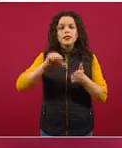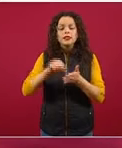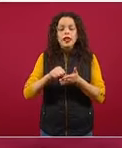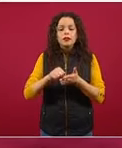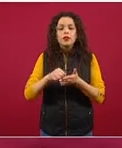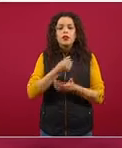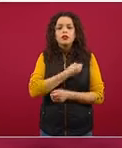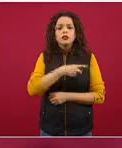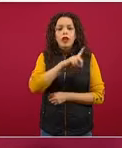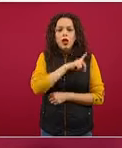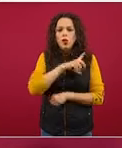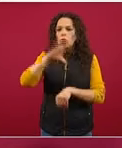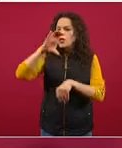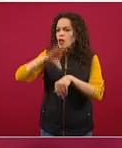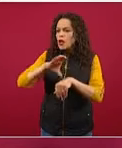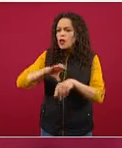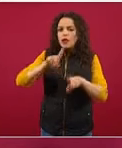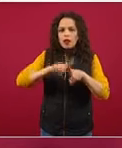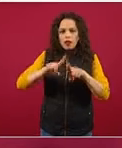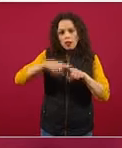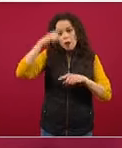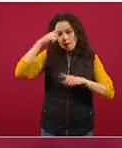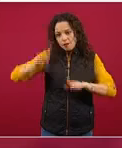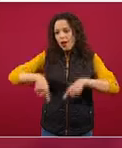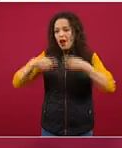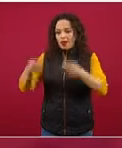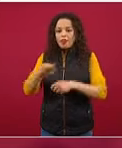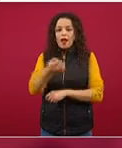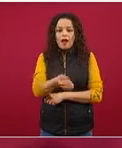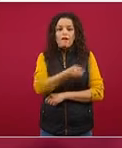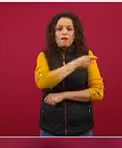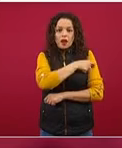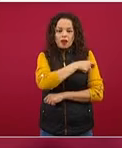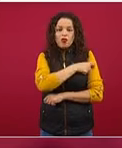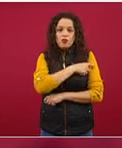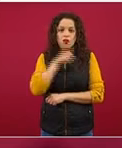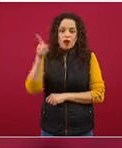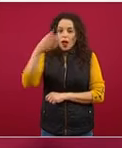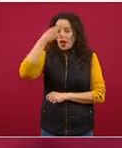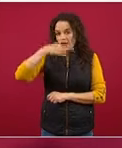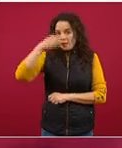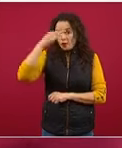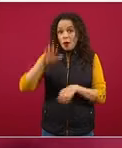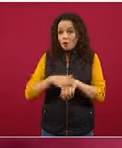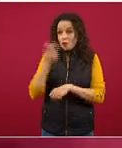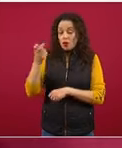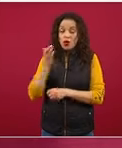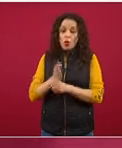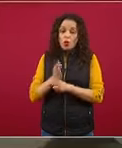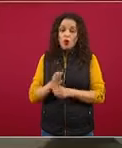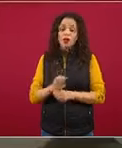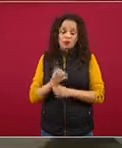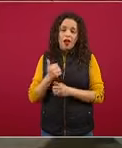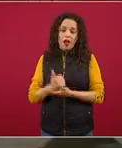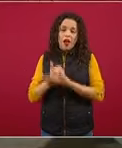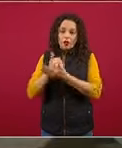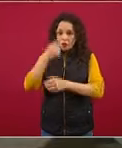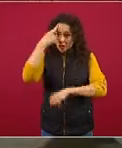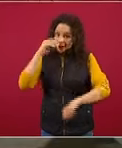salud, y que acepten la vacunación contra la influenza. Les va a proteger en estos